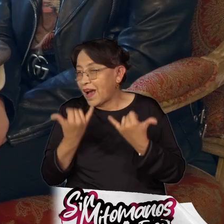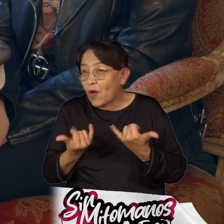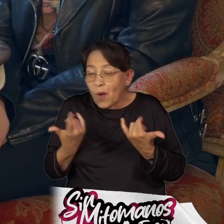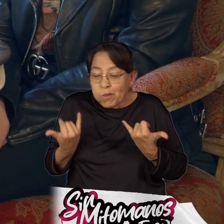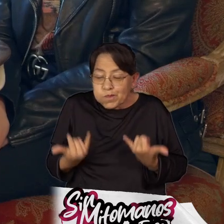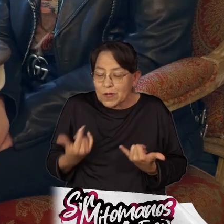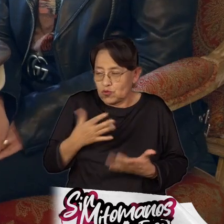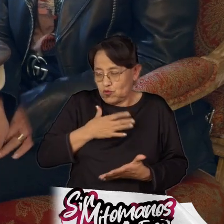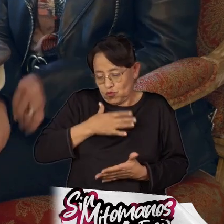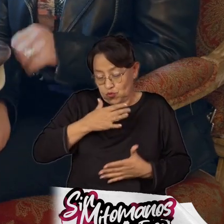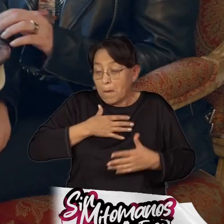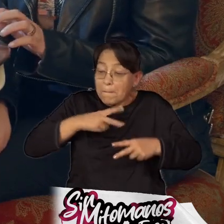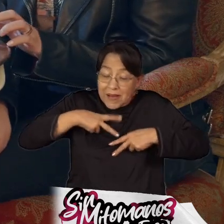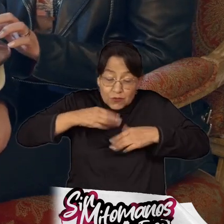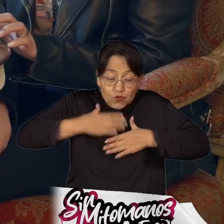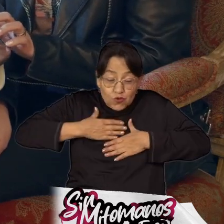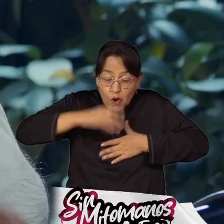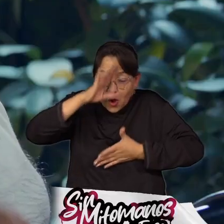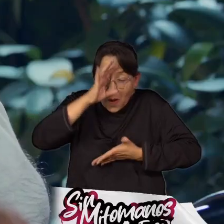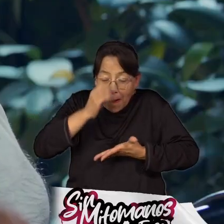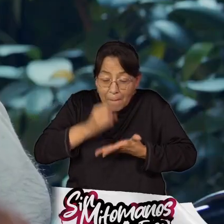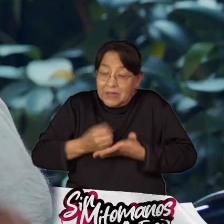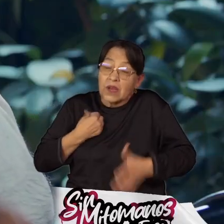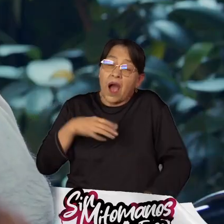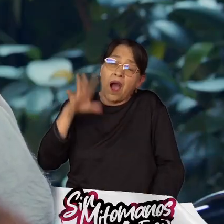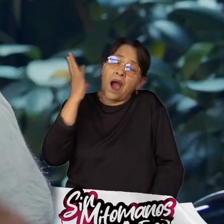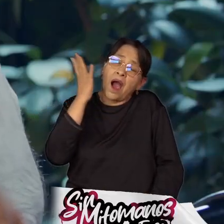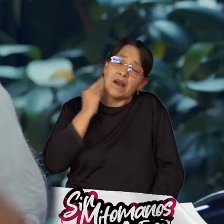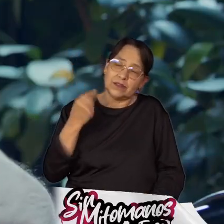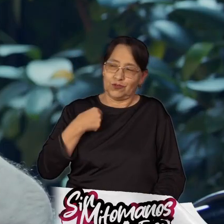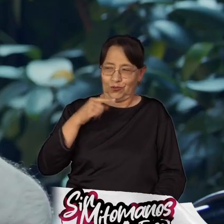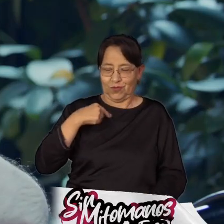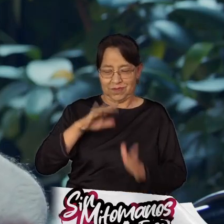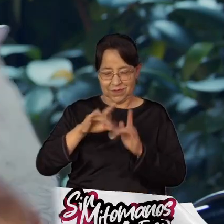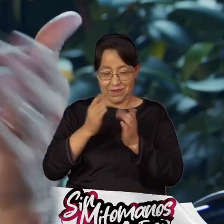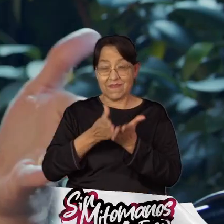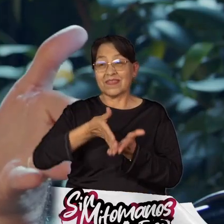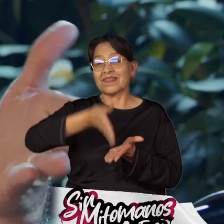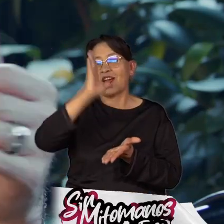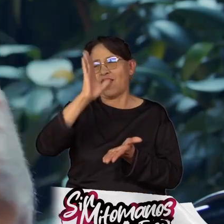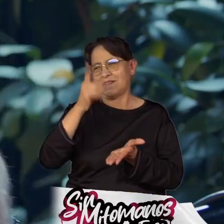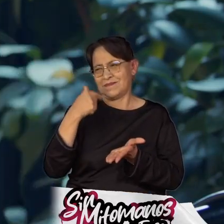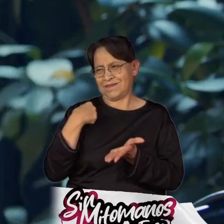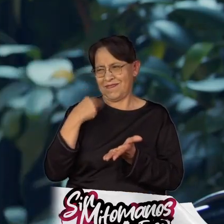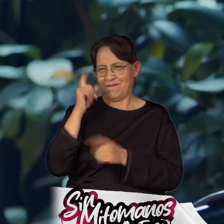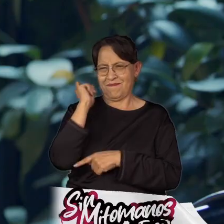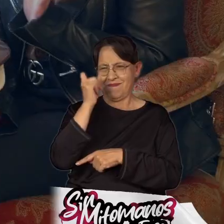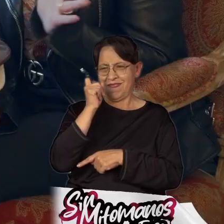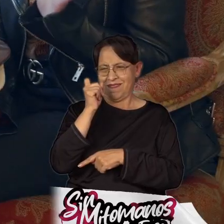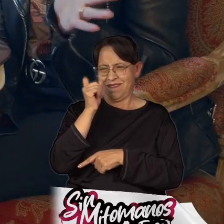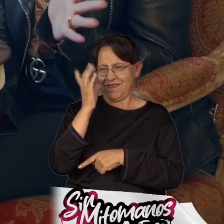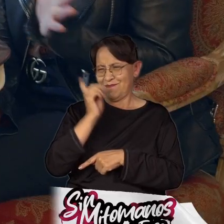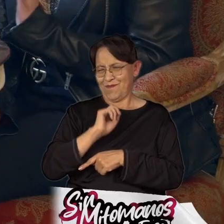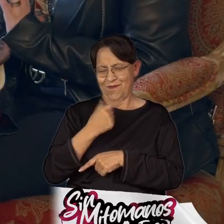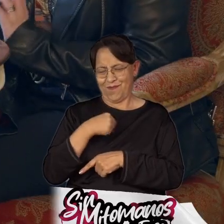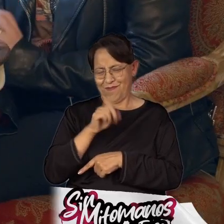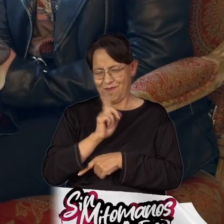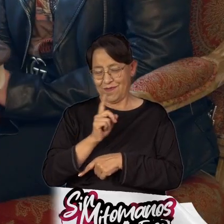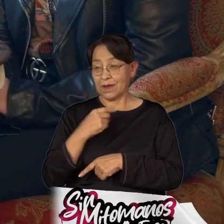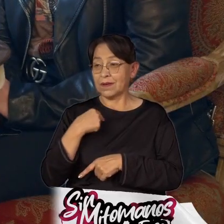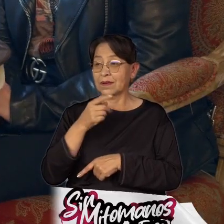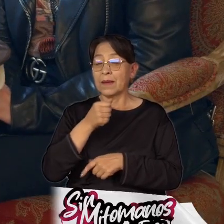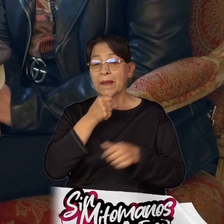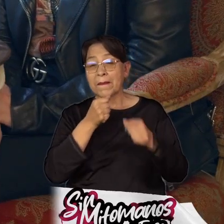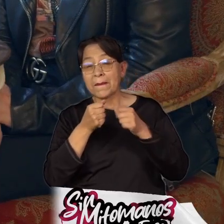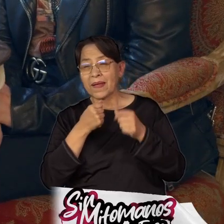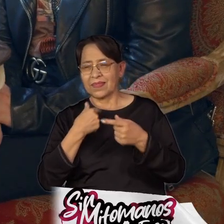tenemos encima y es mi opinión personal. Yo no estoy hablando como experto porque soy teólogo, no politólogo. Y no nos vamos a centrar tanto en eso, pero...